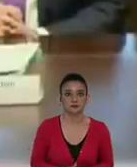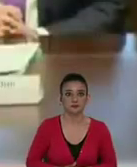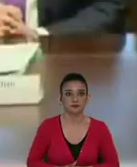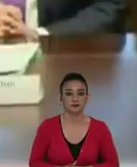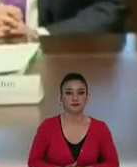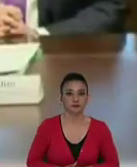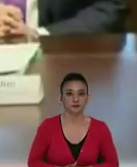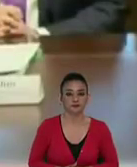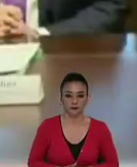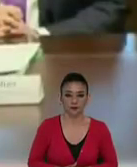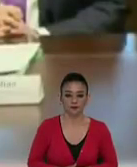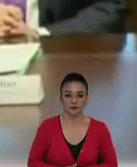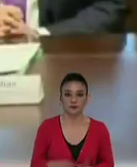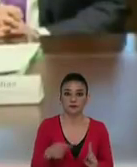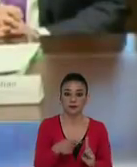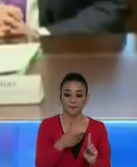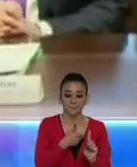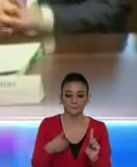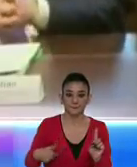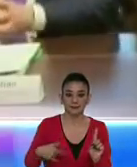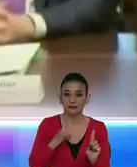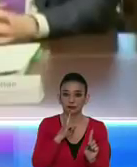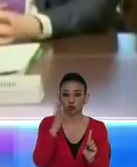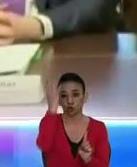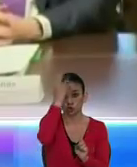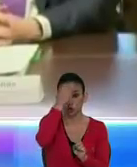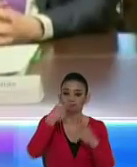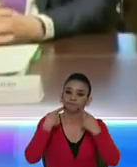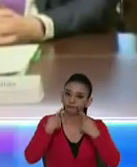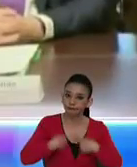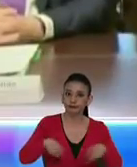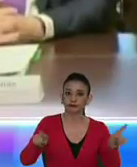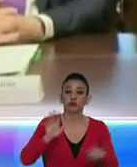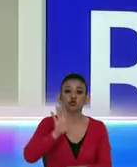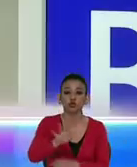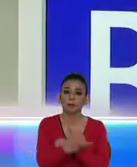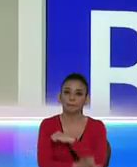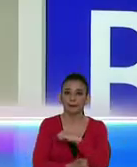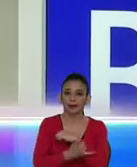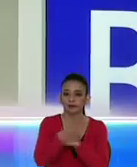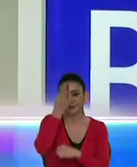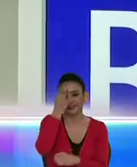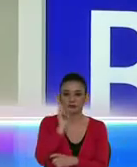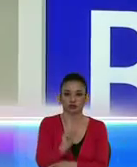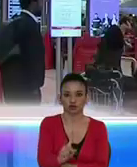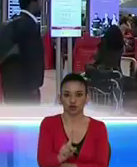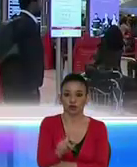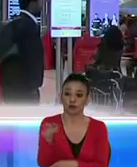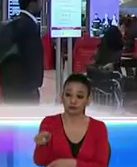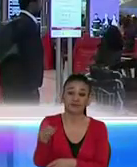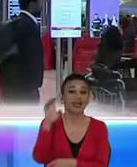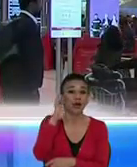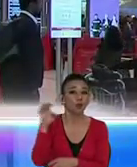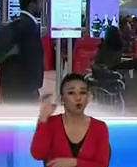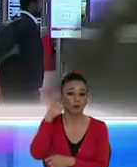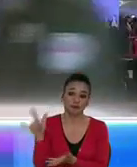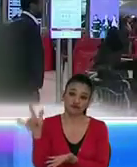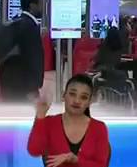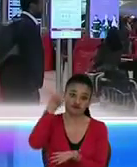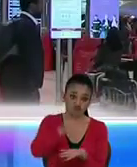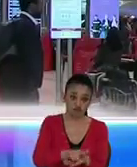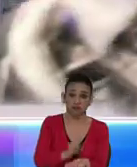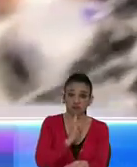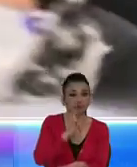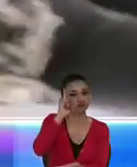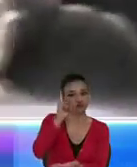Luego de que el mandatario estadounidense Donald Trump haya anunciado que su país toma la medida de suspender por 30 días los vuelos provenientes de Europa por